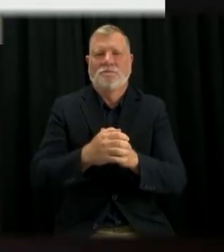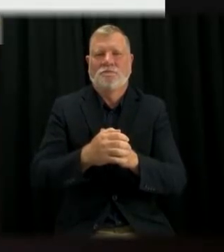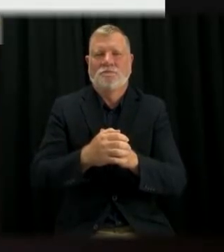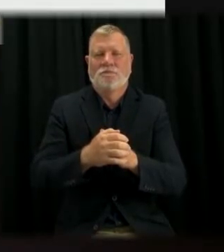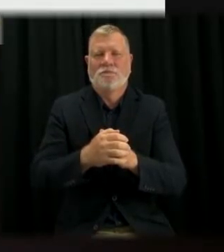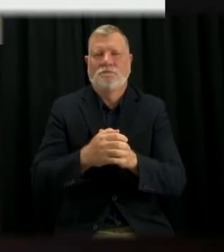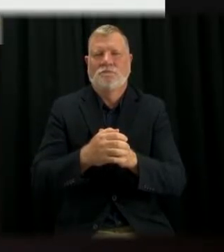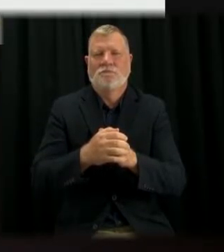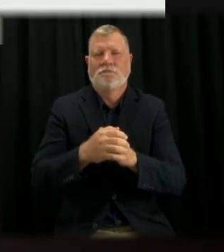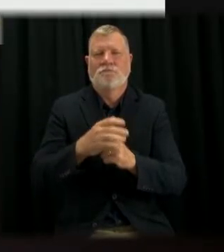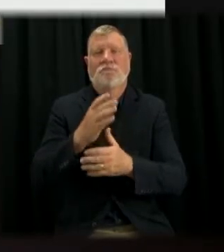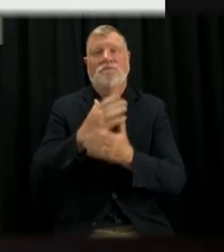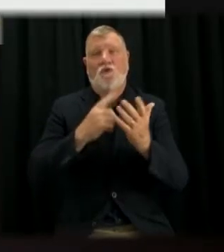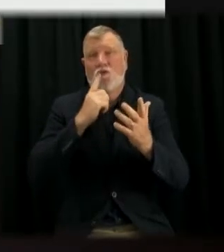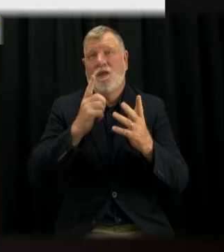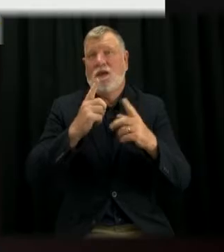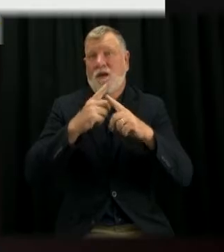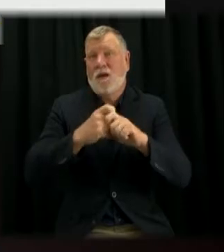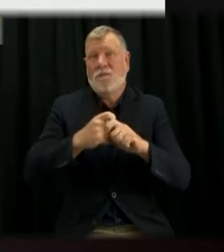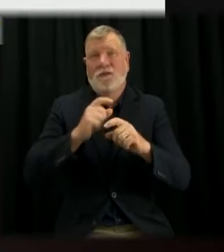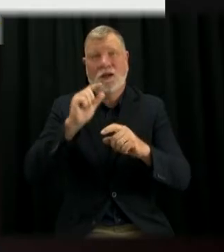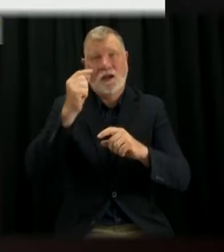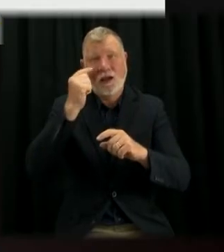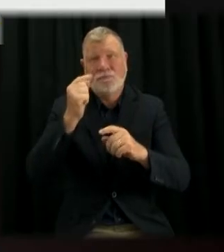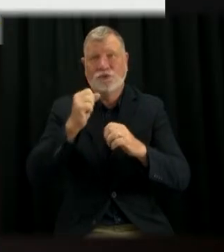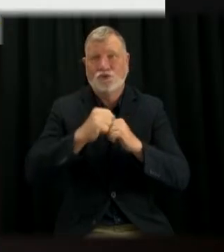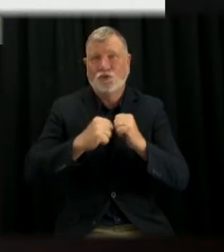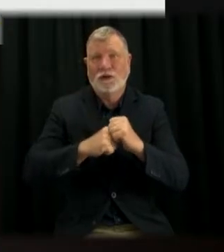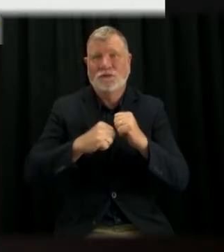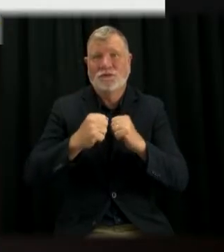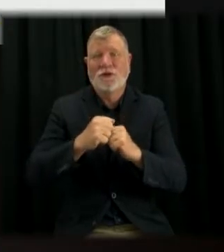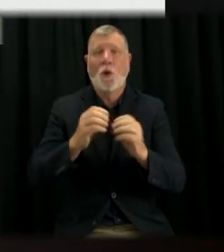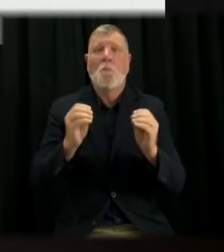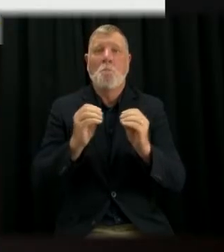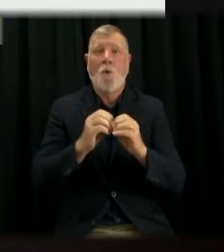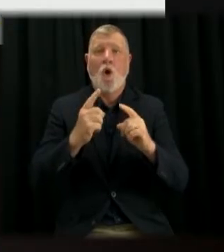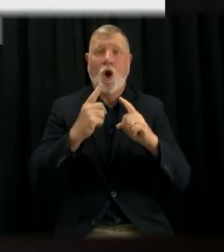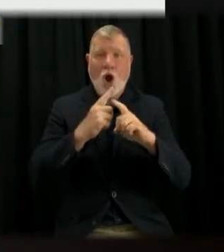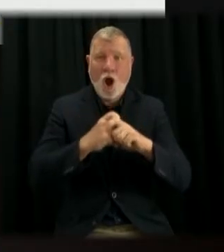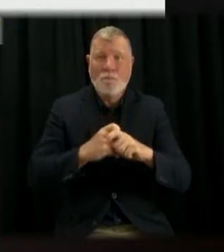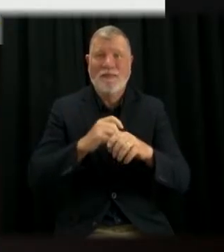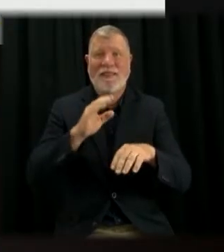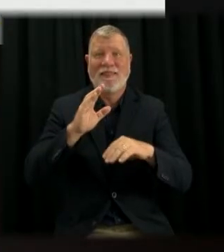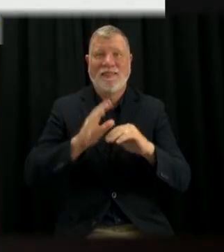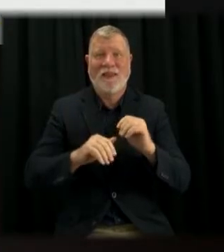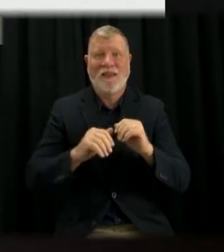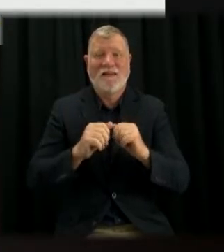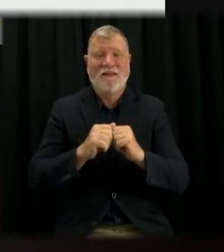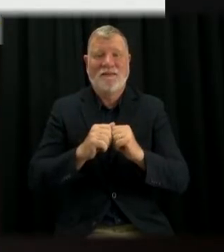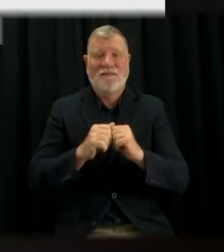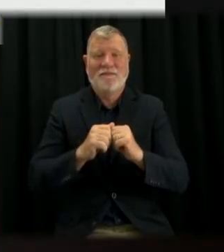Por supuesto, estamos hablando sobre una estructura de gobierno compleja. Es más compleja